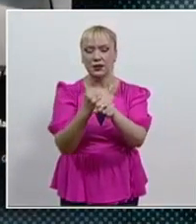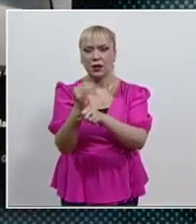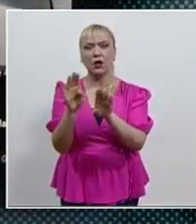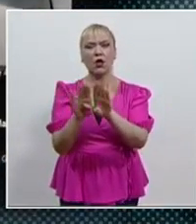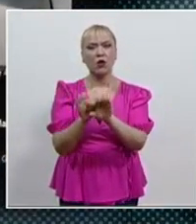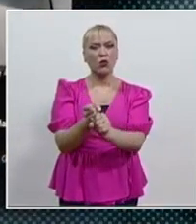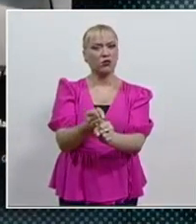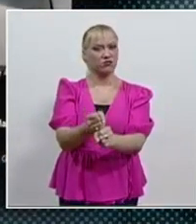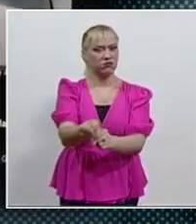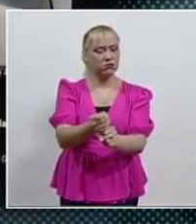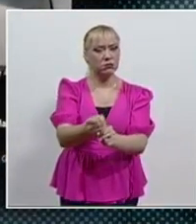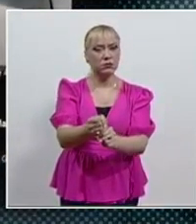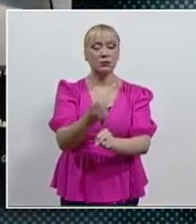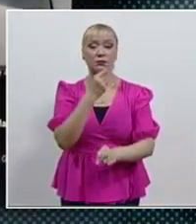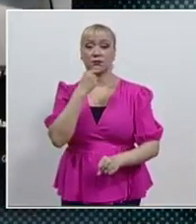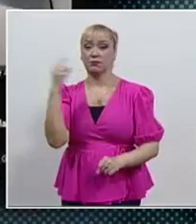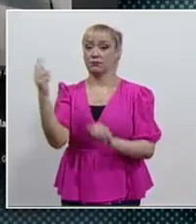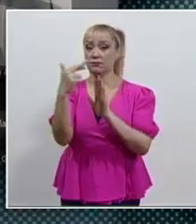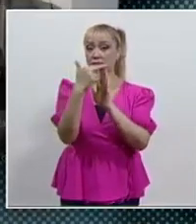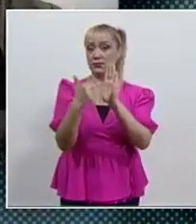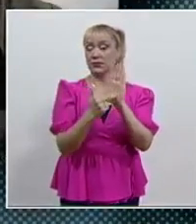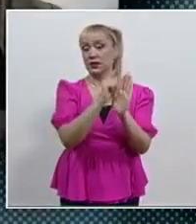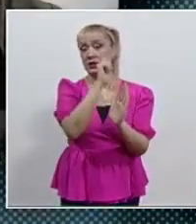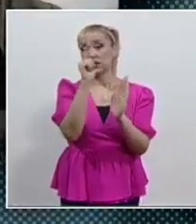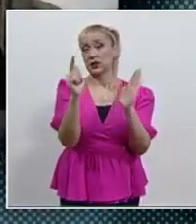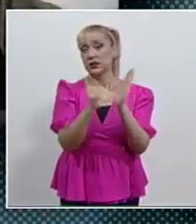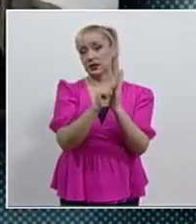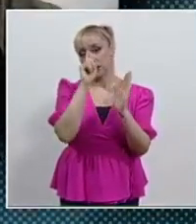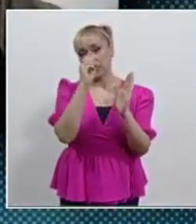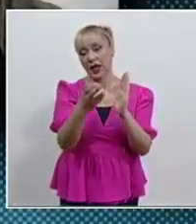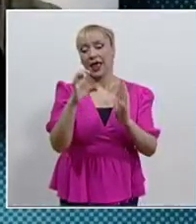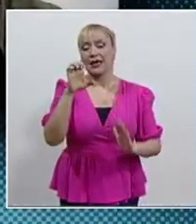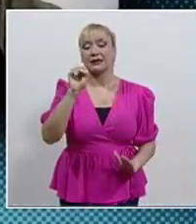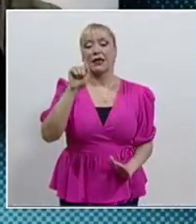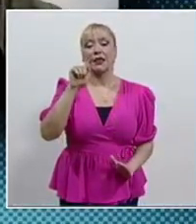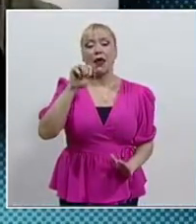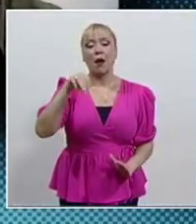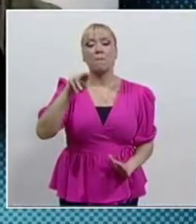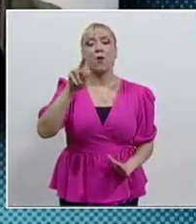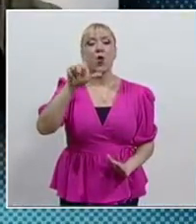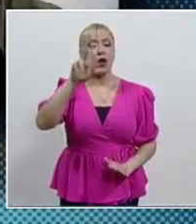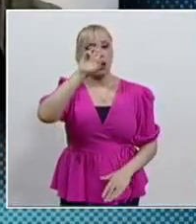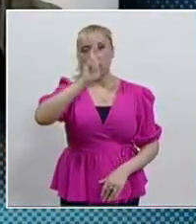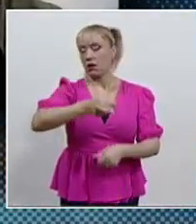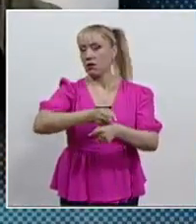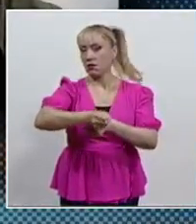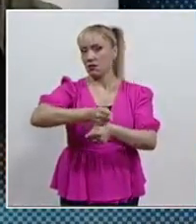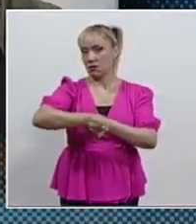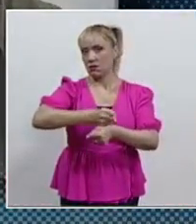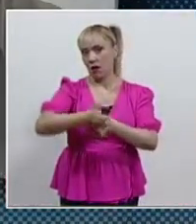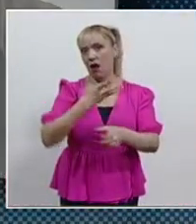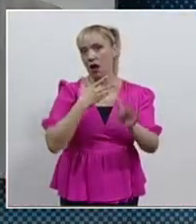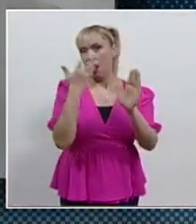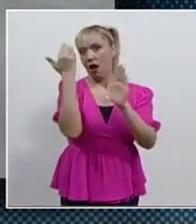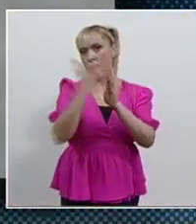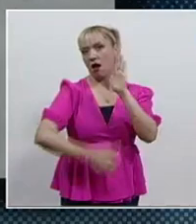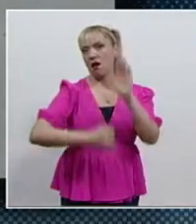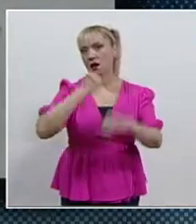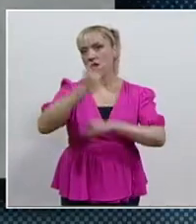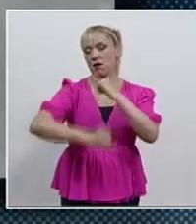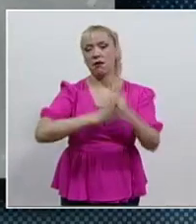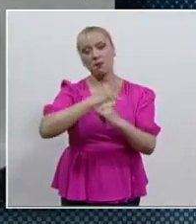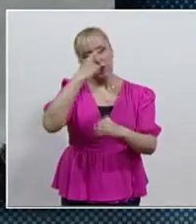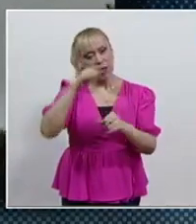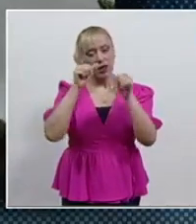tortura, de acuerdo con el Protocolo de Estambul, que ayudará a una resolución efectiva de los casos en la materia. Para el canal del